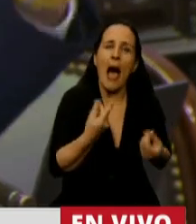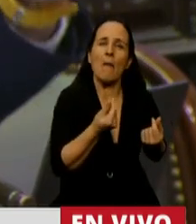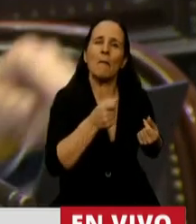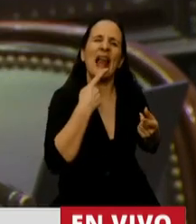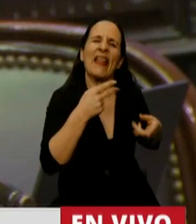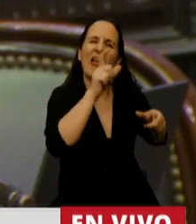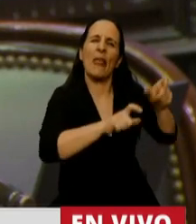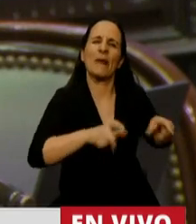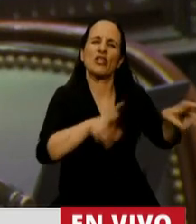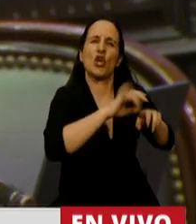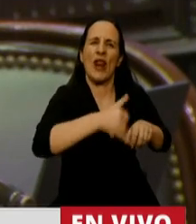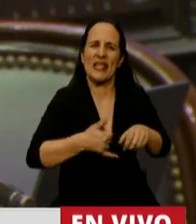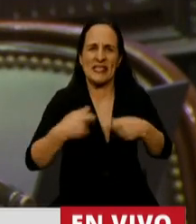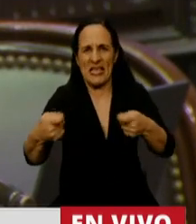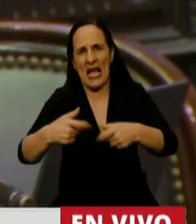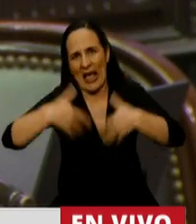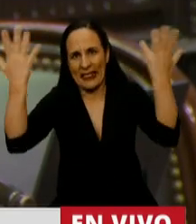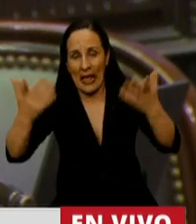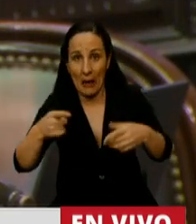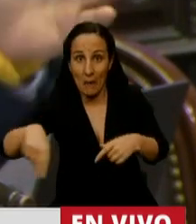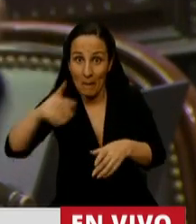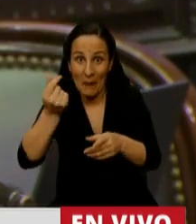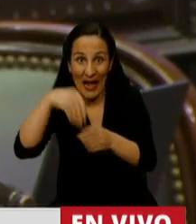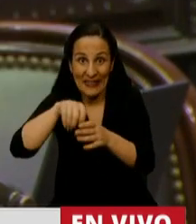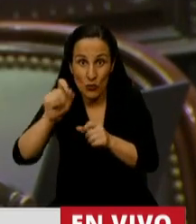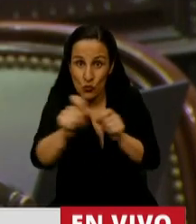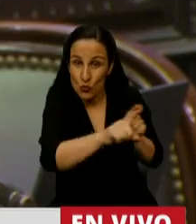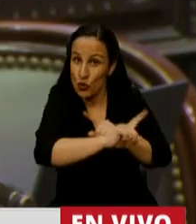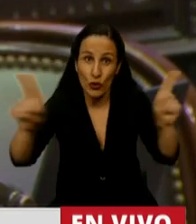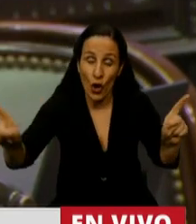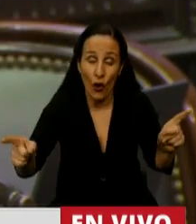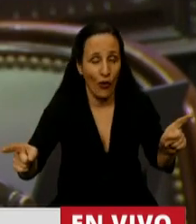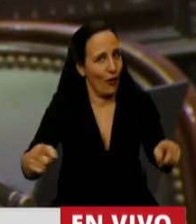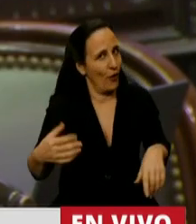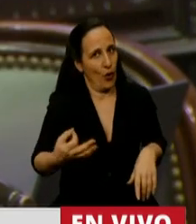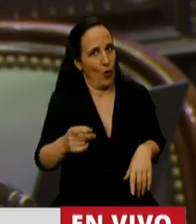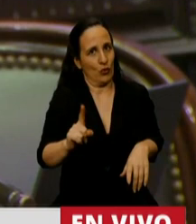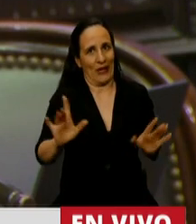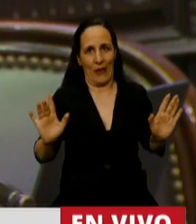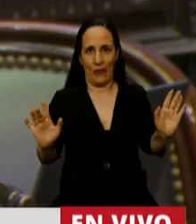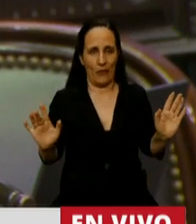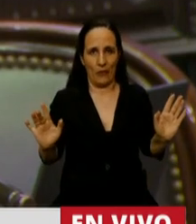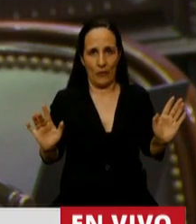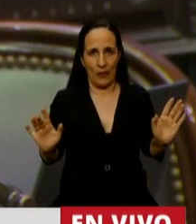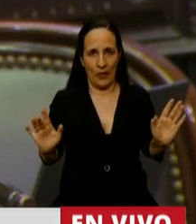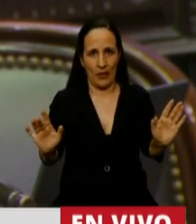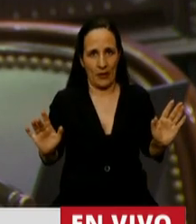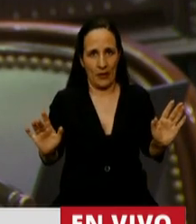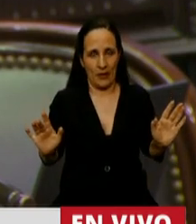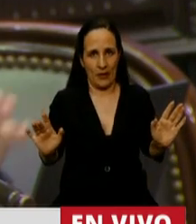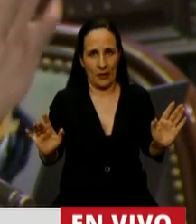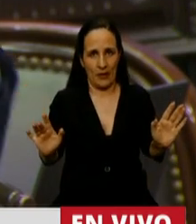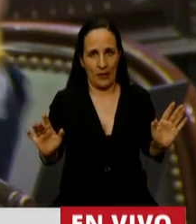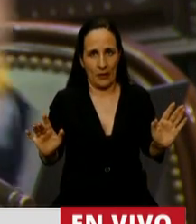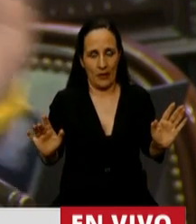pero no con la plata de ustedes no está bueno eso es mire